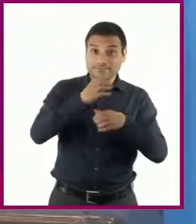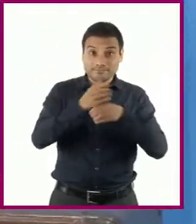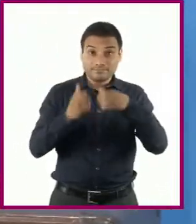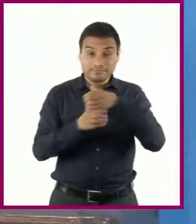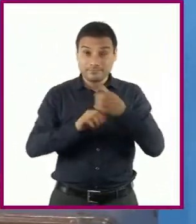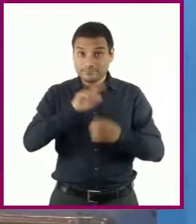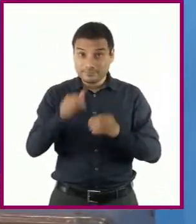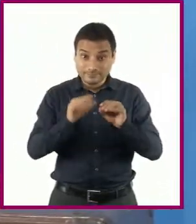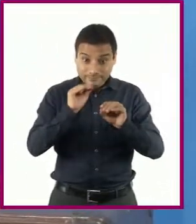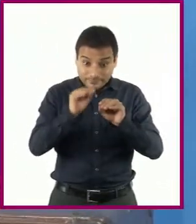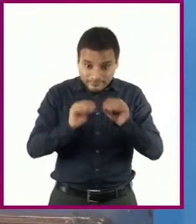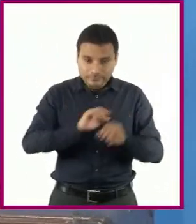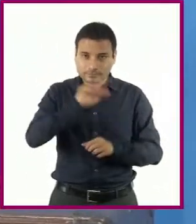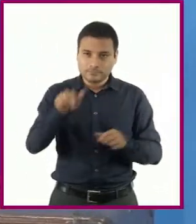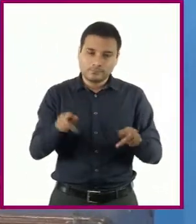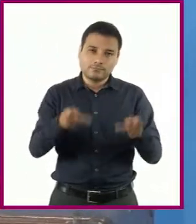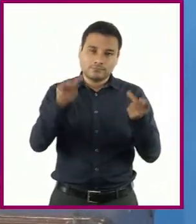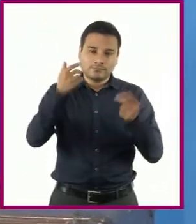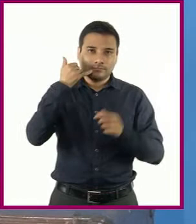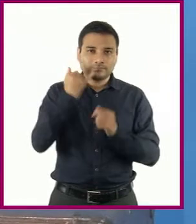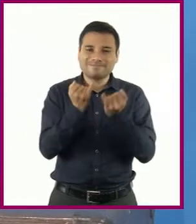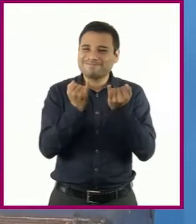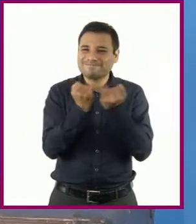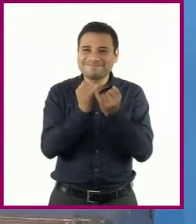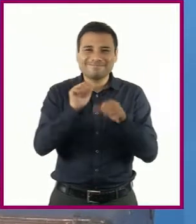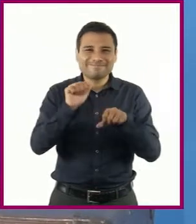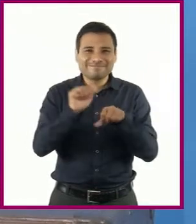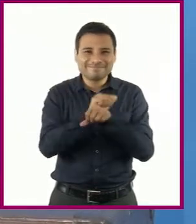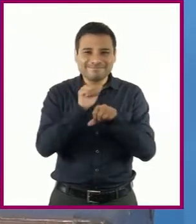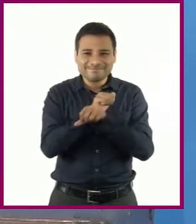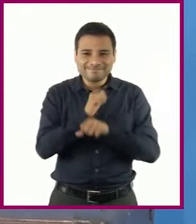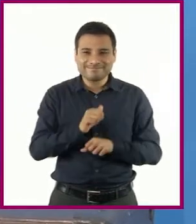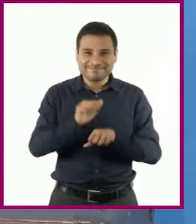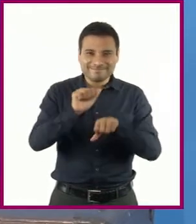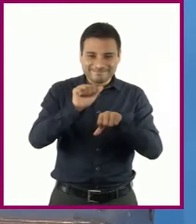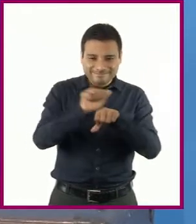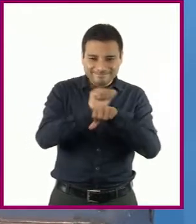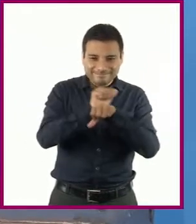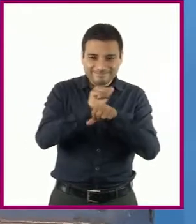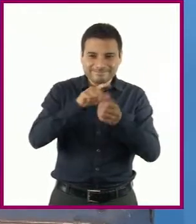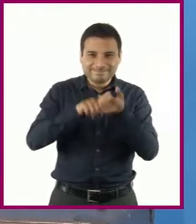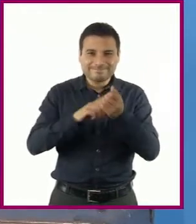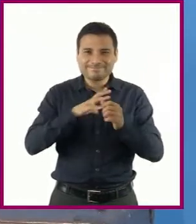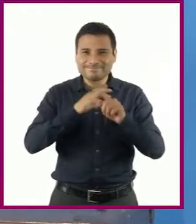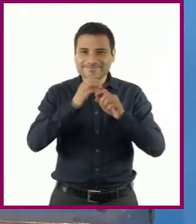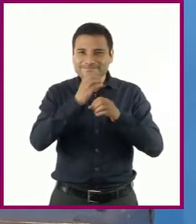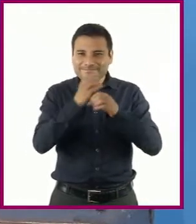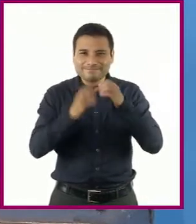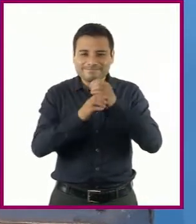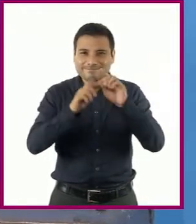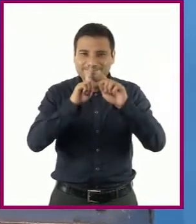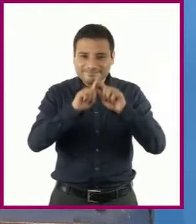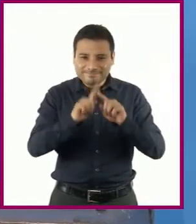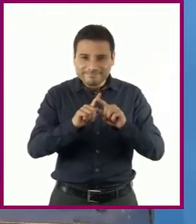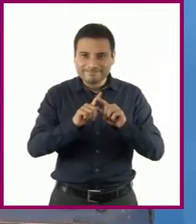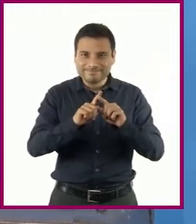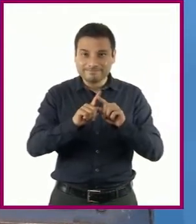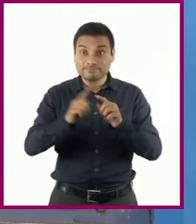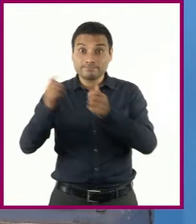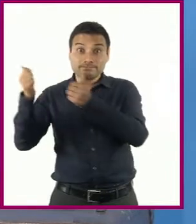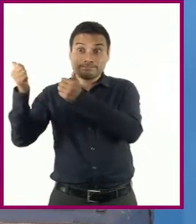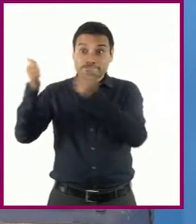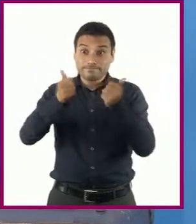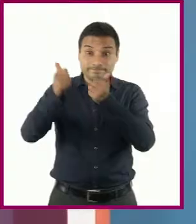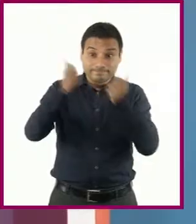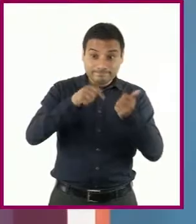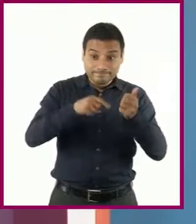escuchado que eso también pasa con los automóviles. Las piezas se fabrican en diferentes partes y al final las llevas a una